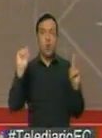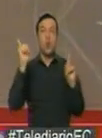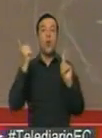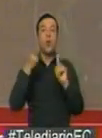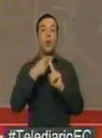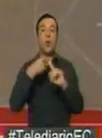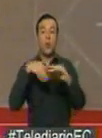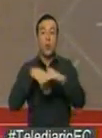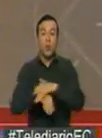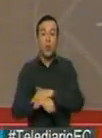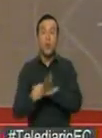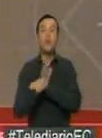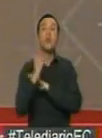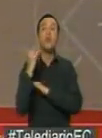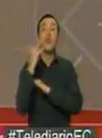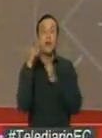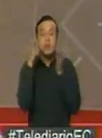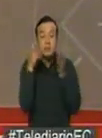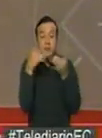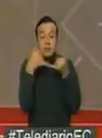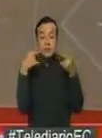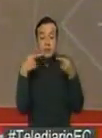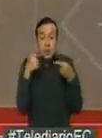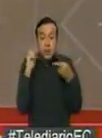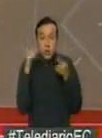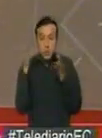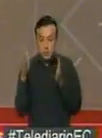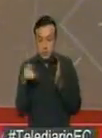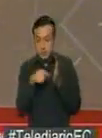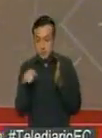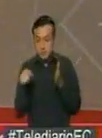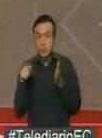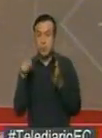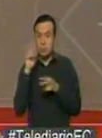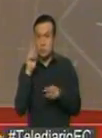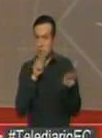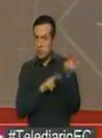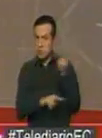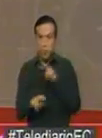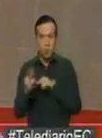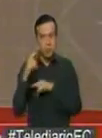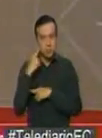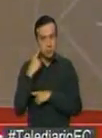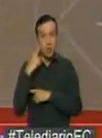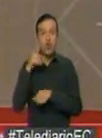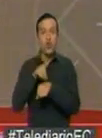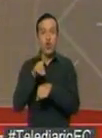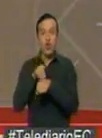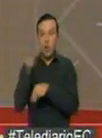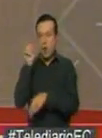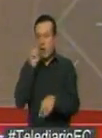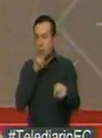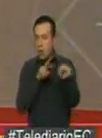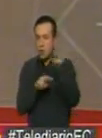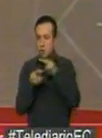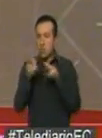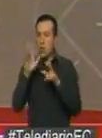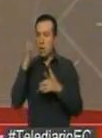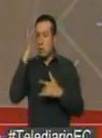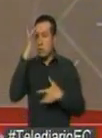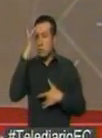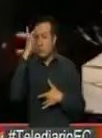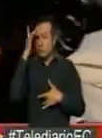legal el Centro Binacional de Atención Fronteriza, donde se instalaron puestos de control y vigilancia sanitaria debido al brote del coronavirus.